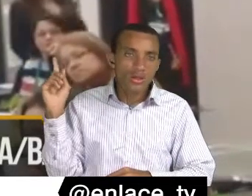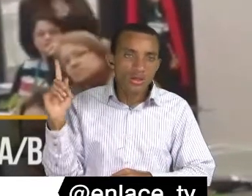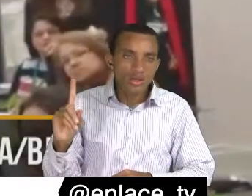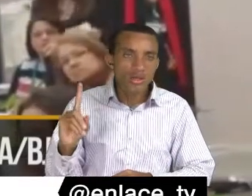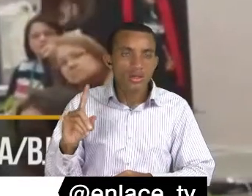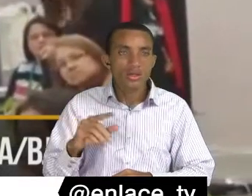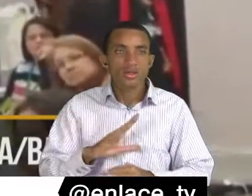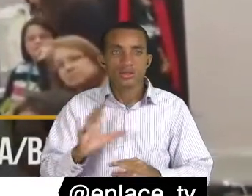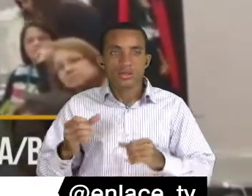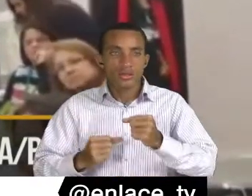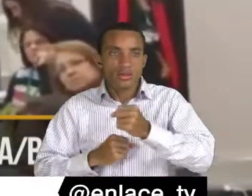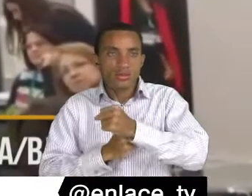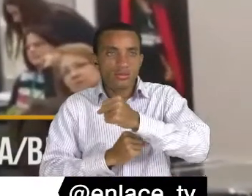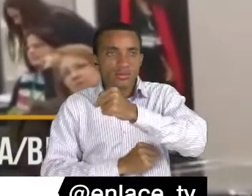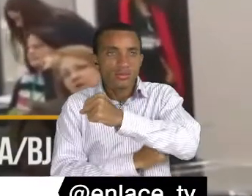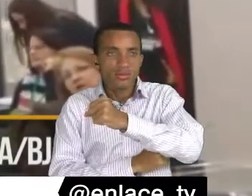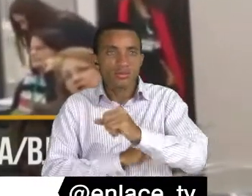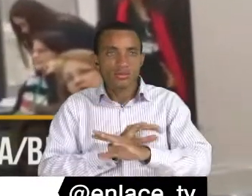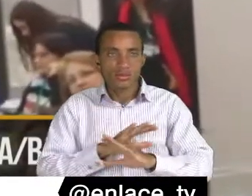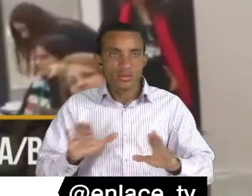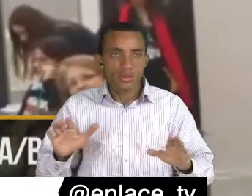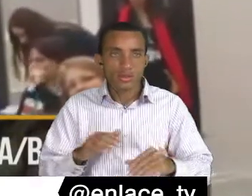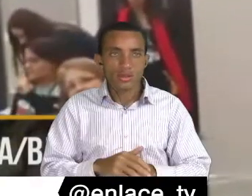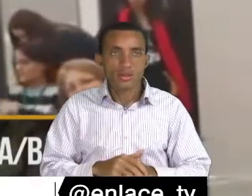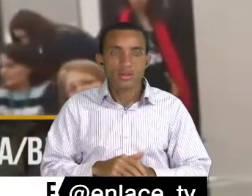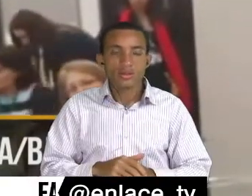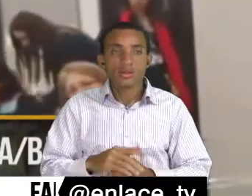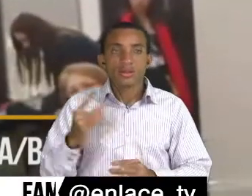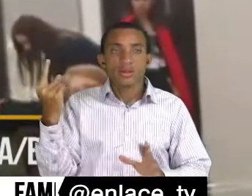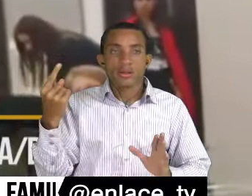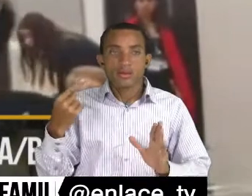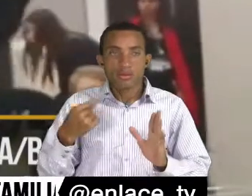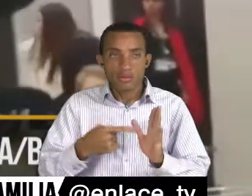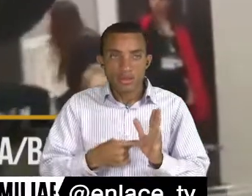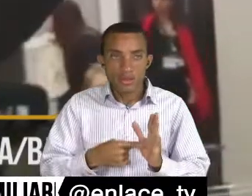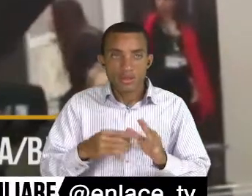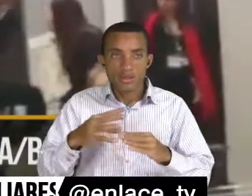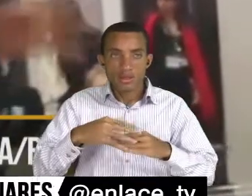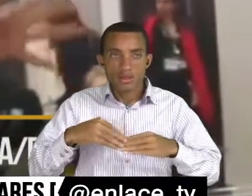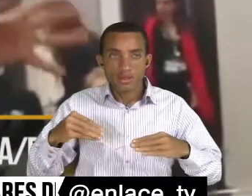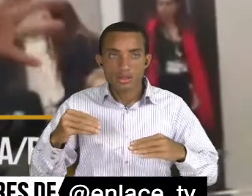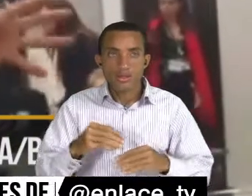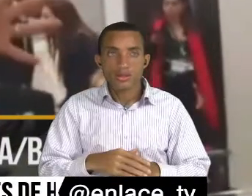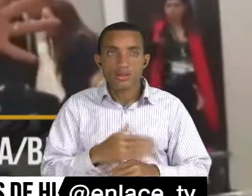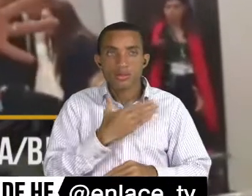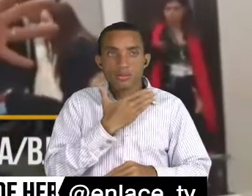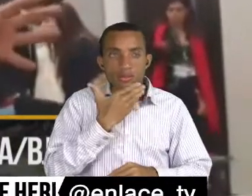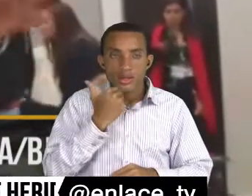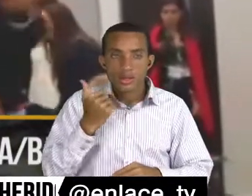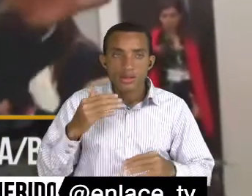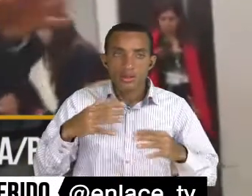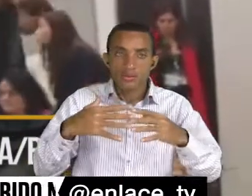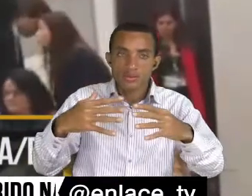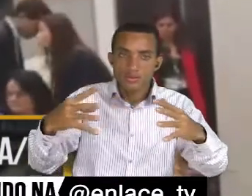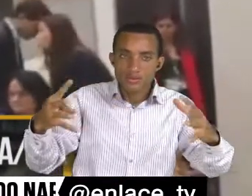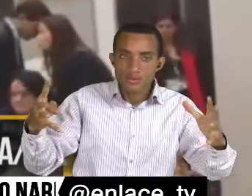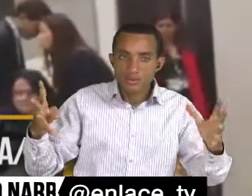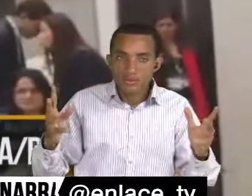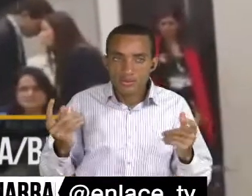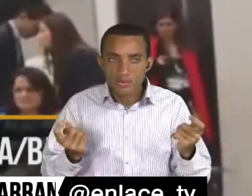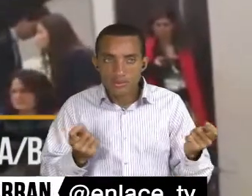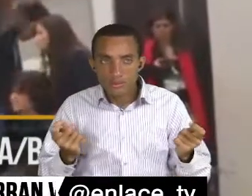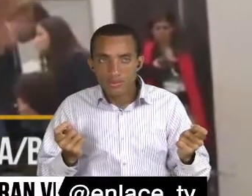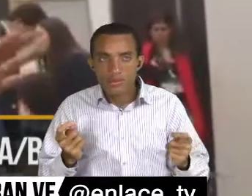hizo una unidad de hidrotratamiento que costó más de 1.000 millones de dólares, se le hizo el mejor centro de control. Usted entra ahí, eso